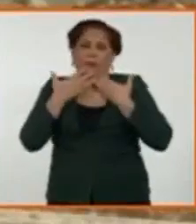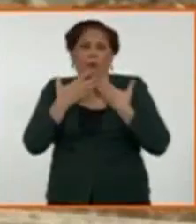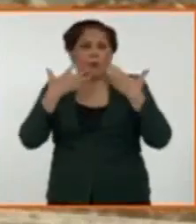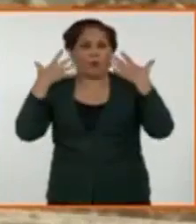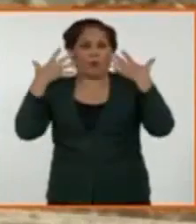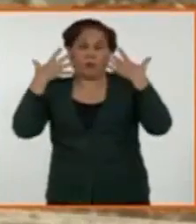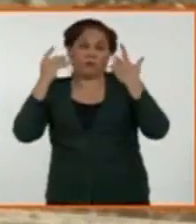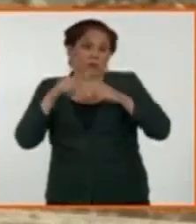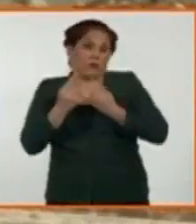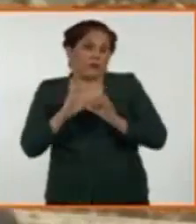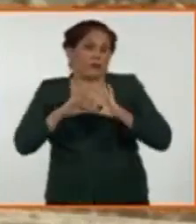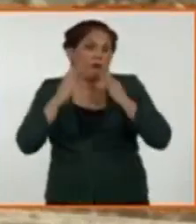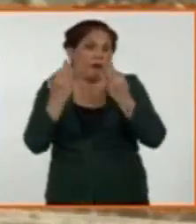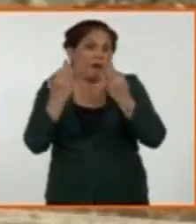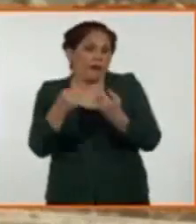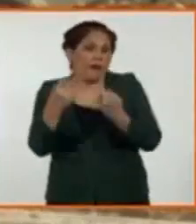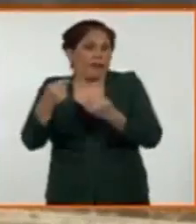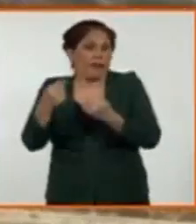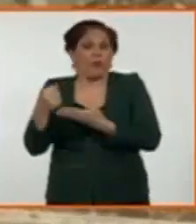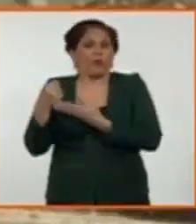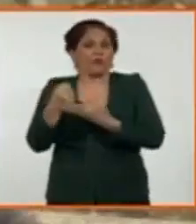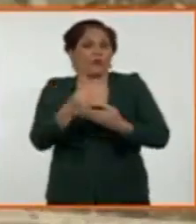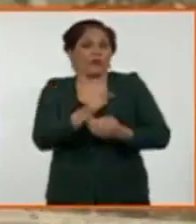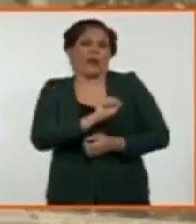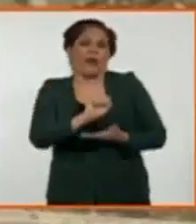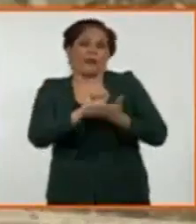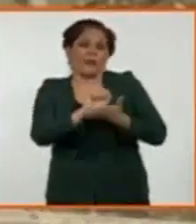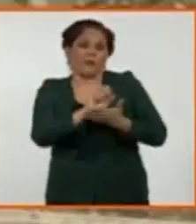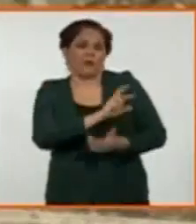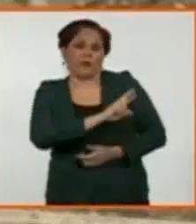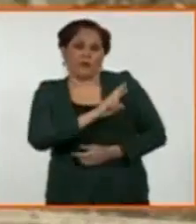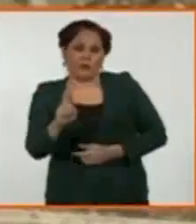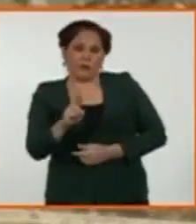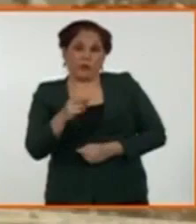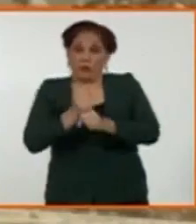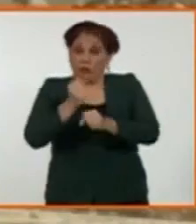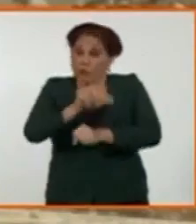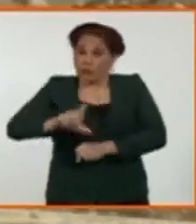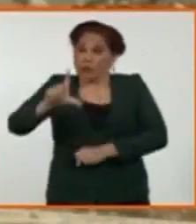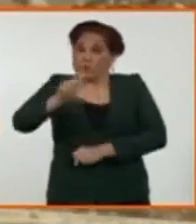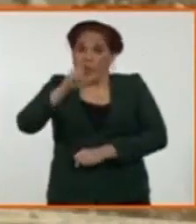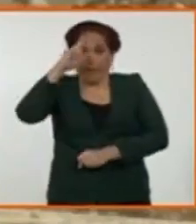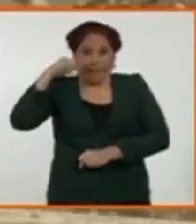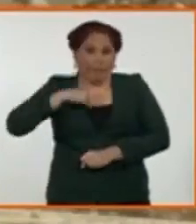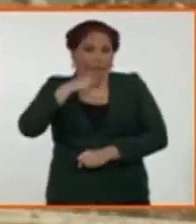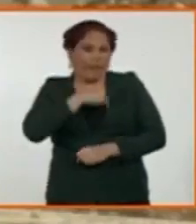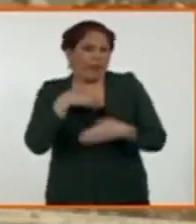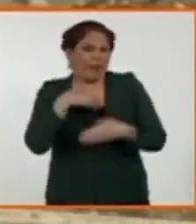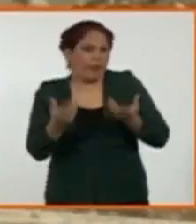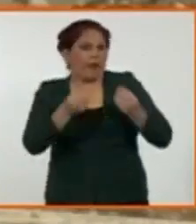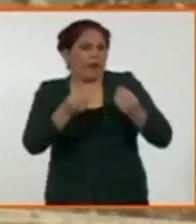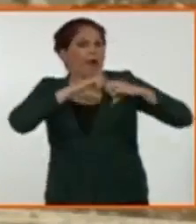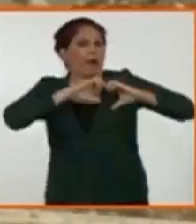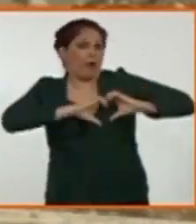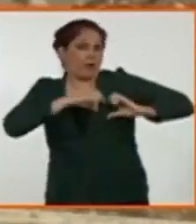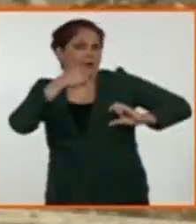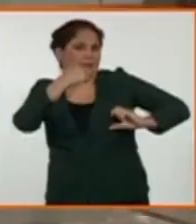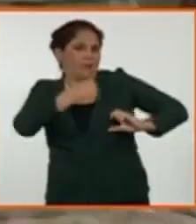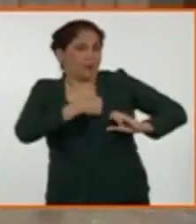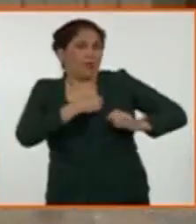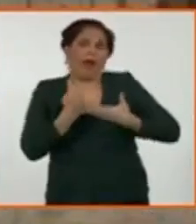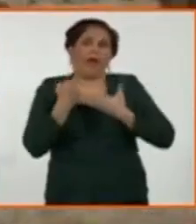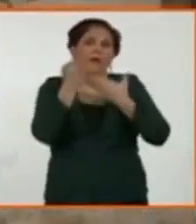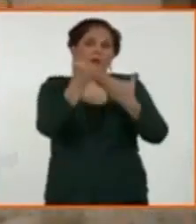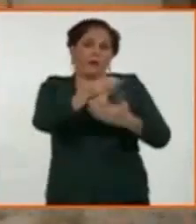nosotros tratamos de estar al servicio de la revolución como en el inicio seguimos siendo los mismos médicos del alma lo que bueno a otra época hay otros momentos distintos